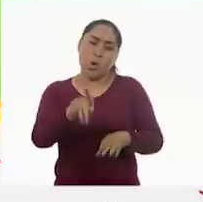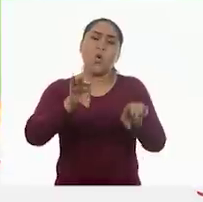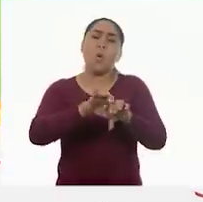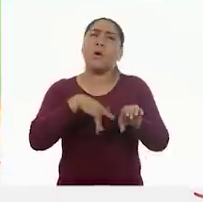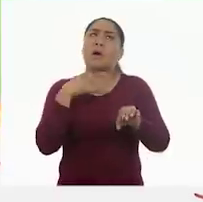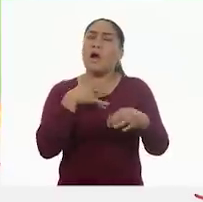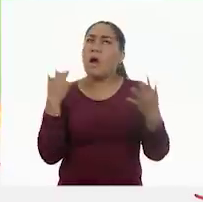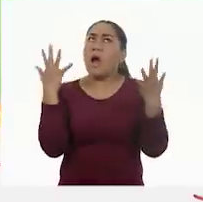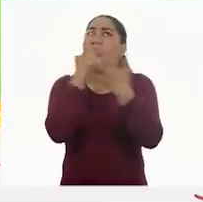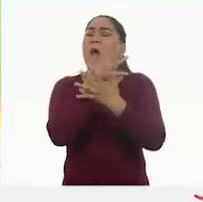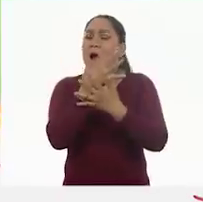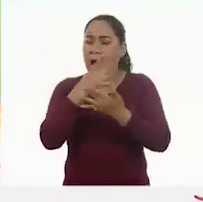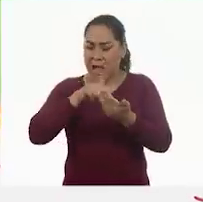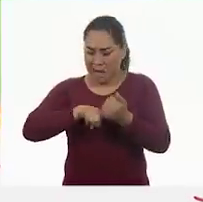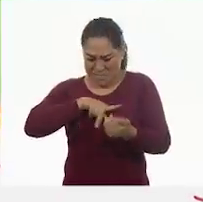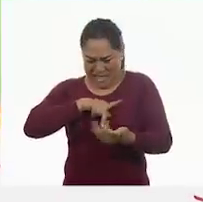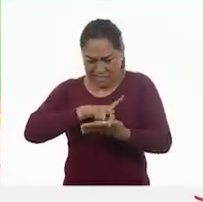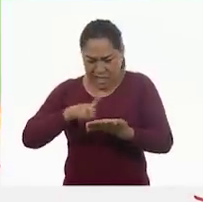están vulnerados?